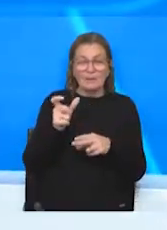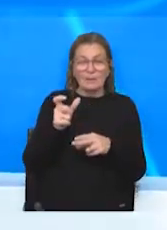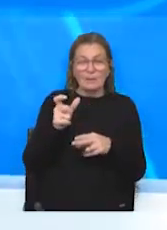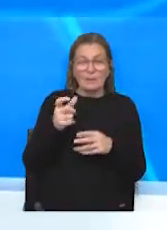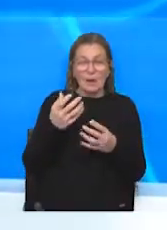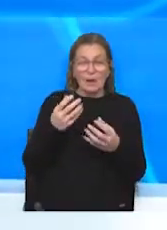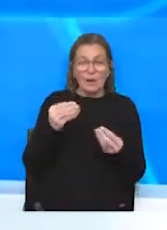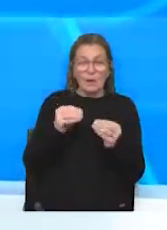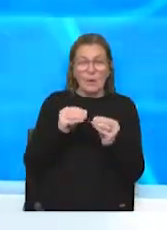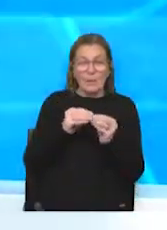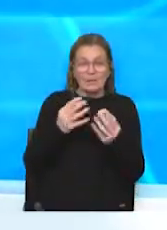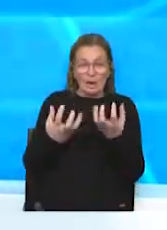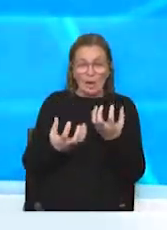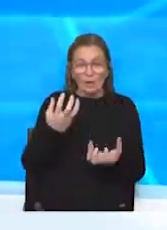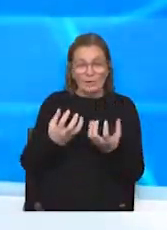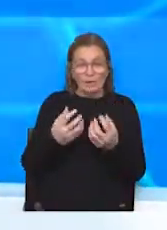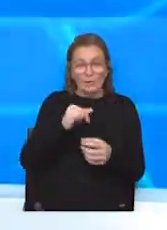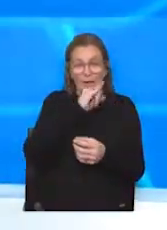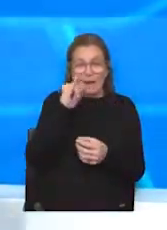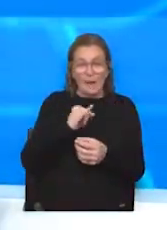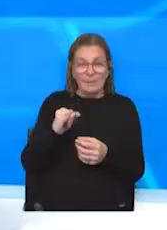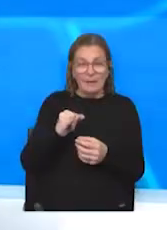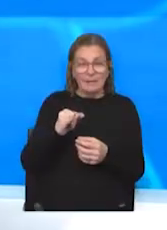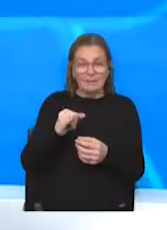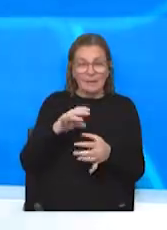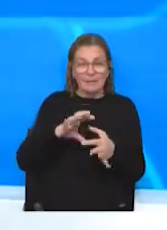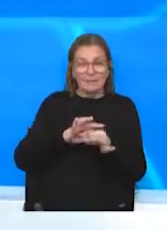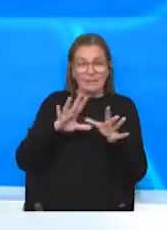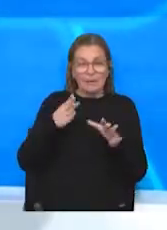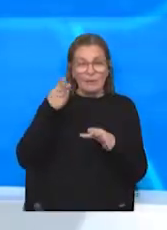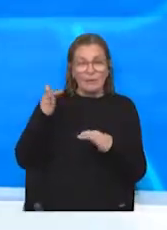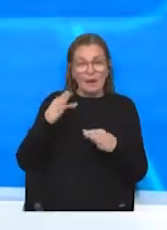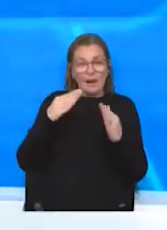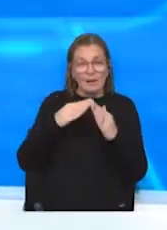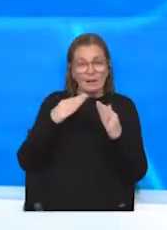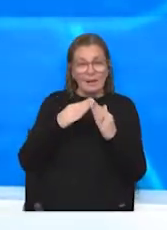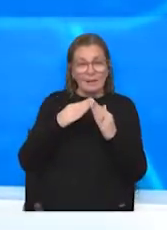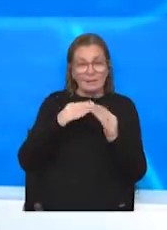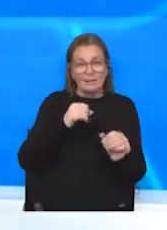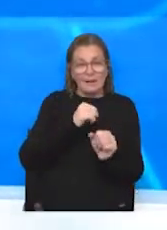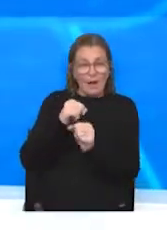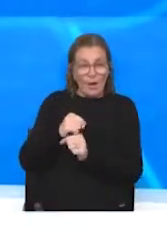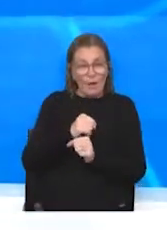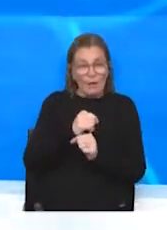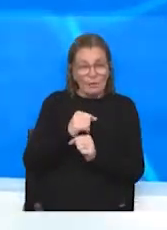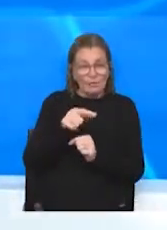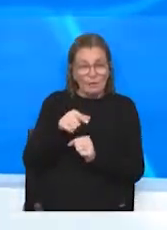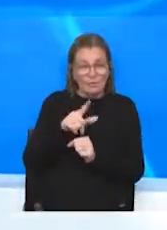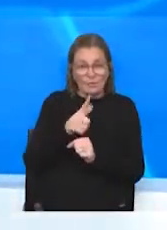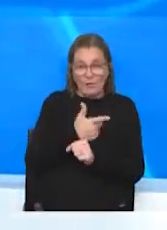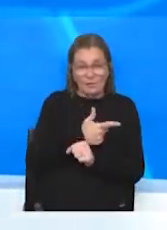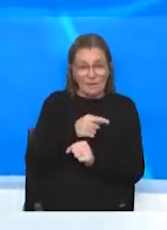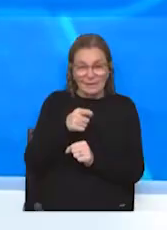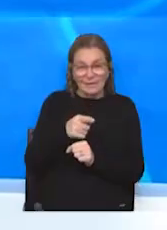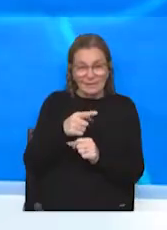cocinando en la plaza Independencia porque Aprovechando que estaban ahí le habían ido a controlar en la casa y dijeron que no la olla no existía Ese es el tipo